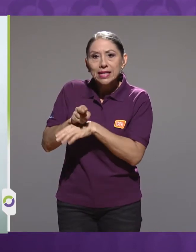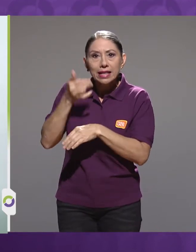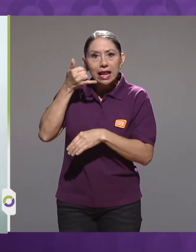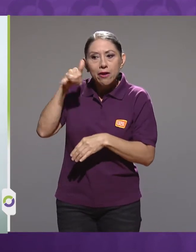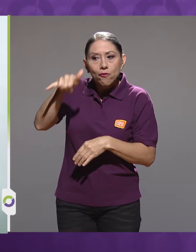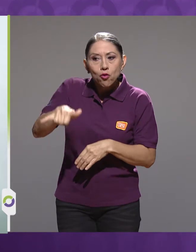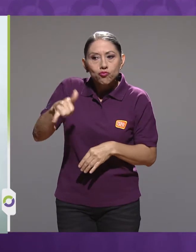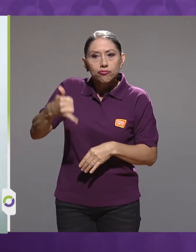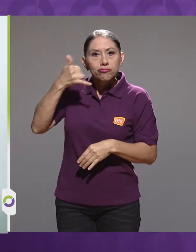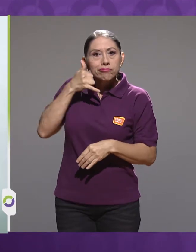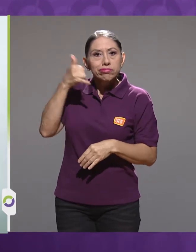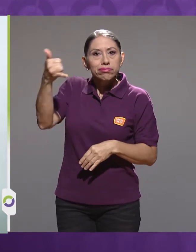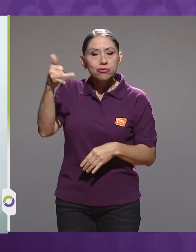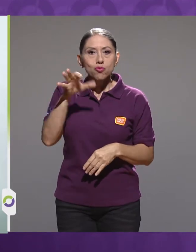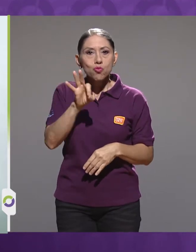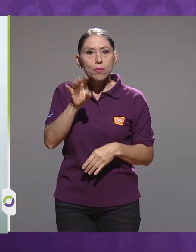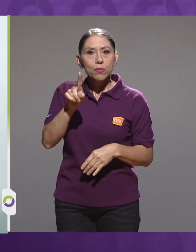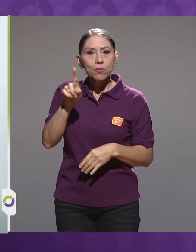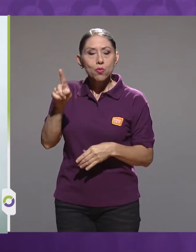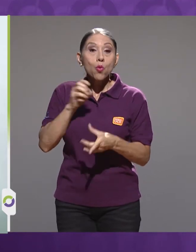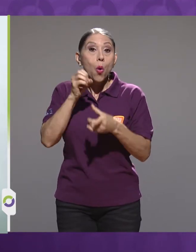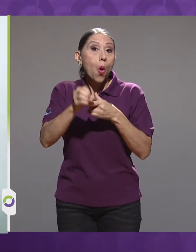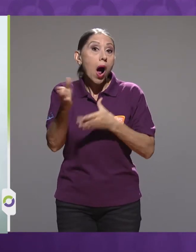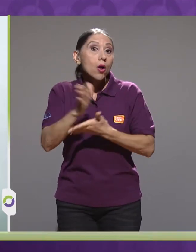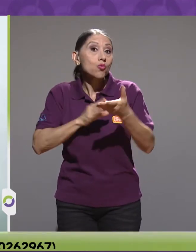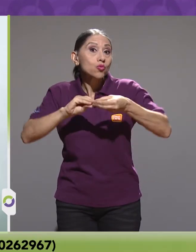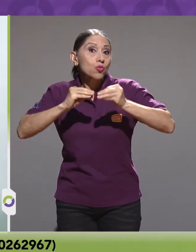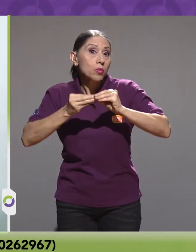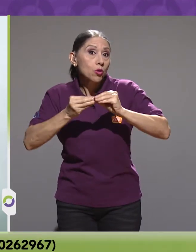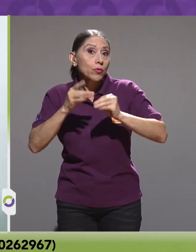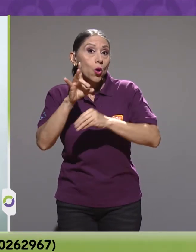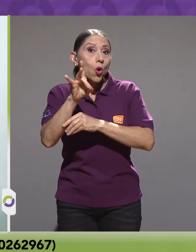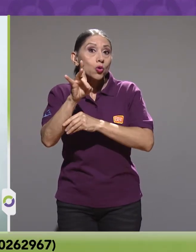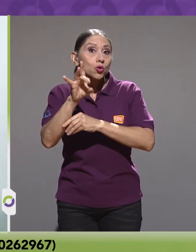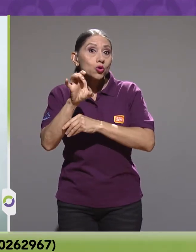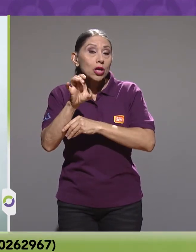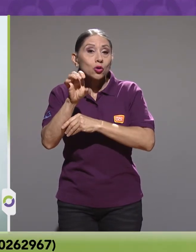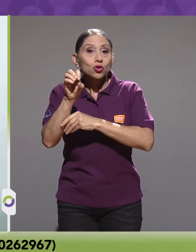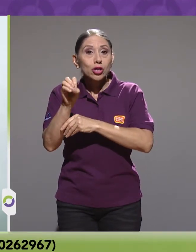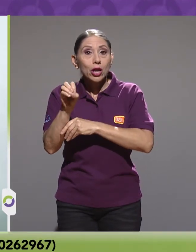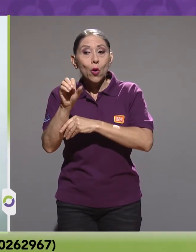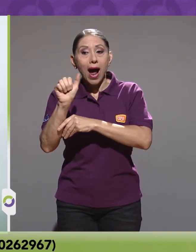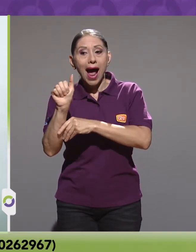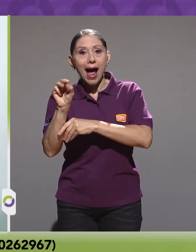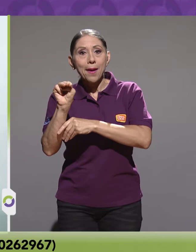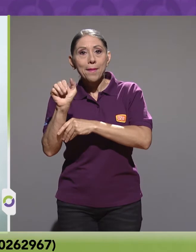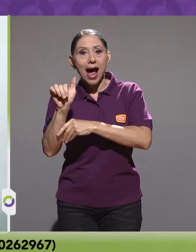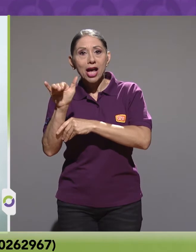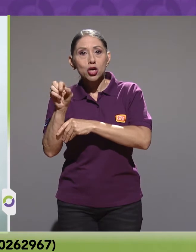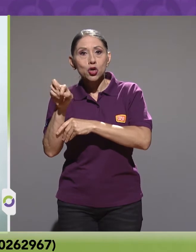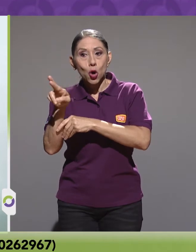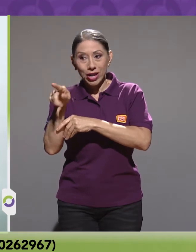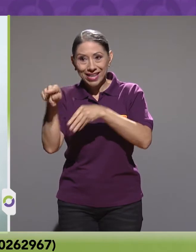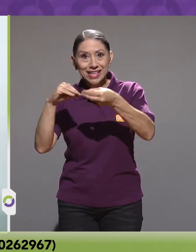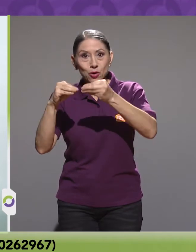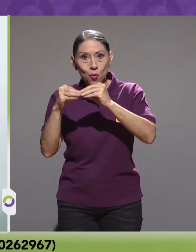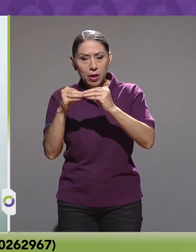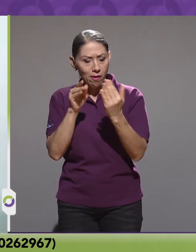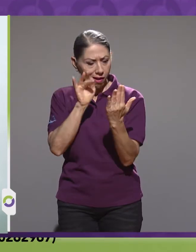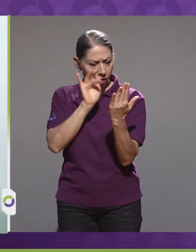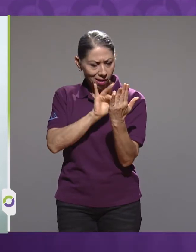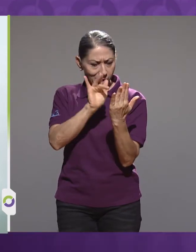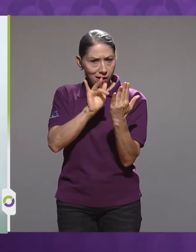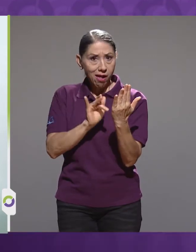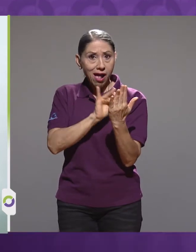a 911 o a alguna línea, ¿verdad?, que dé atención, o a la línea 800 a mayor, ¿verdad?, que ha estado funcionando.